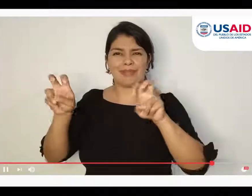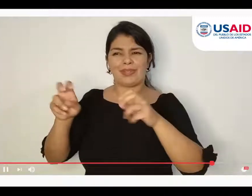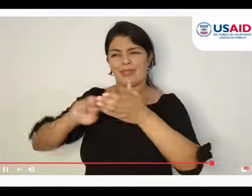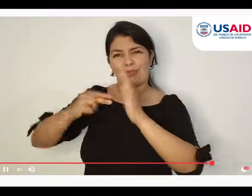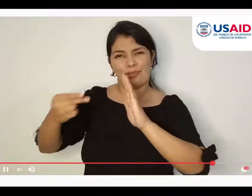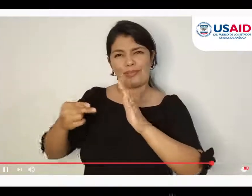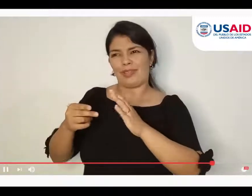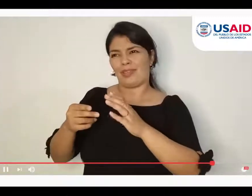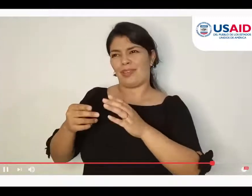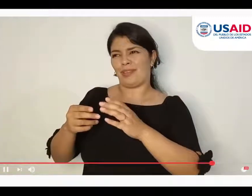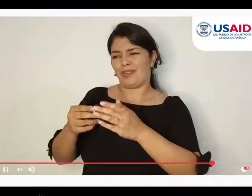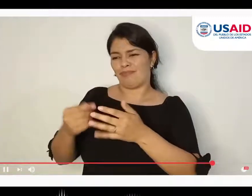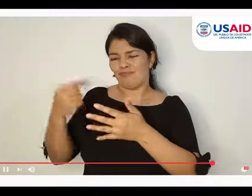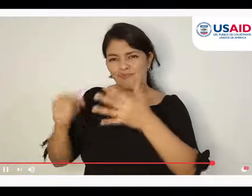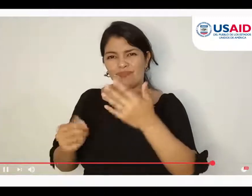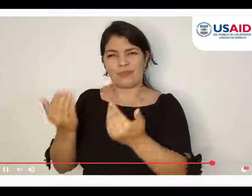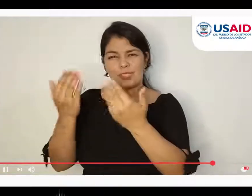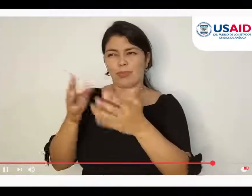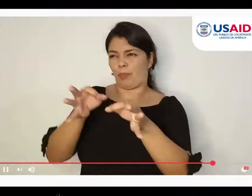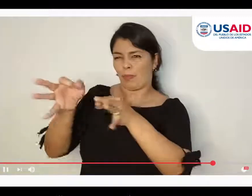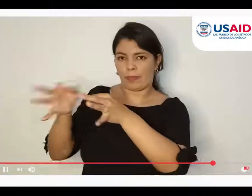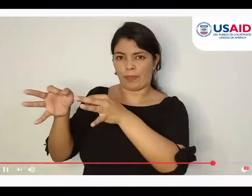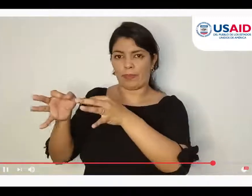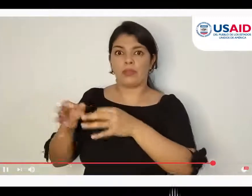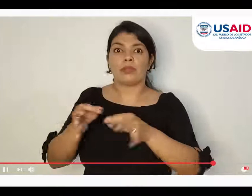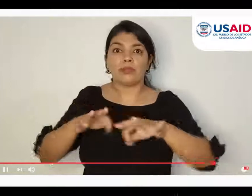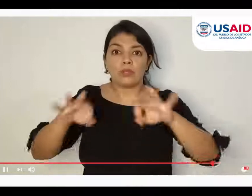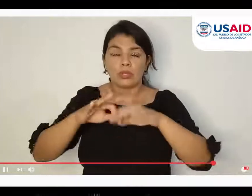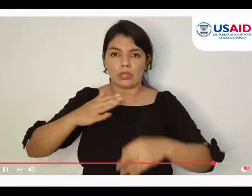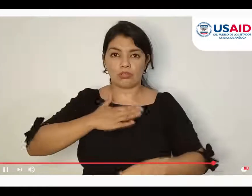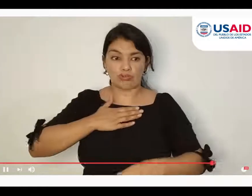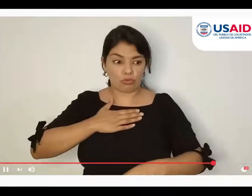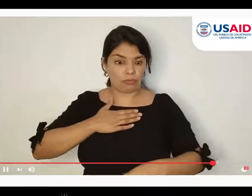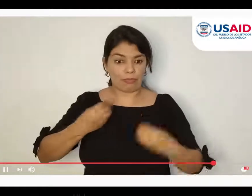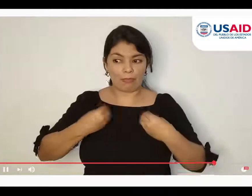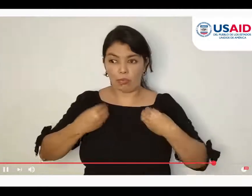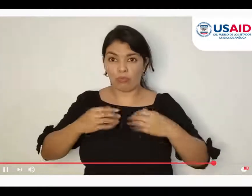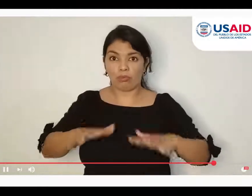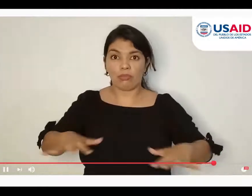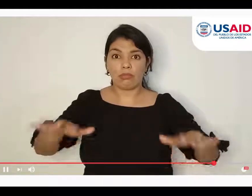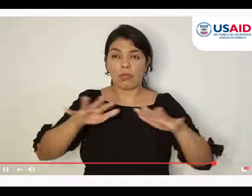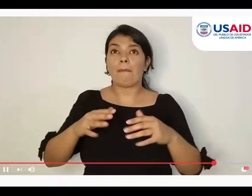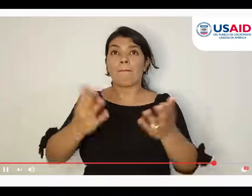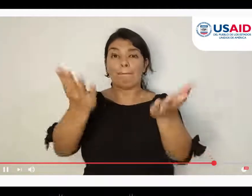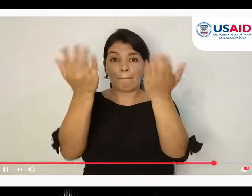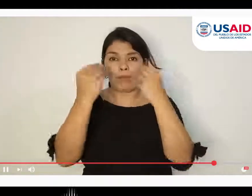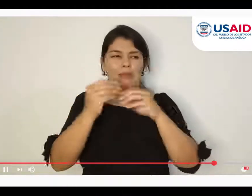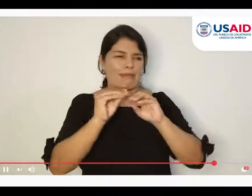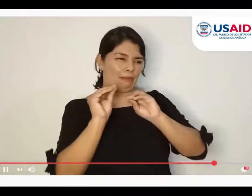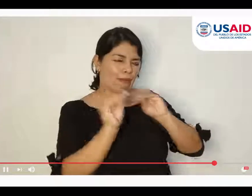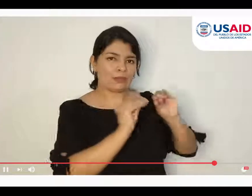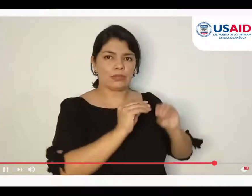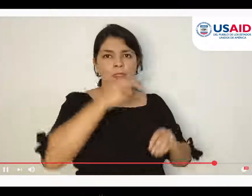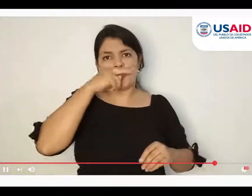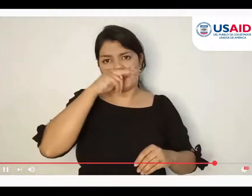que hacer que esa alfabetización, que esa capacitación llegue a nuestros territorios, para que esos